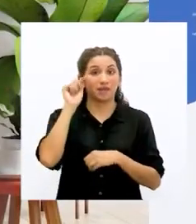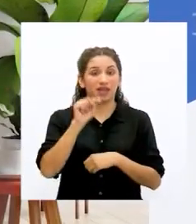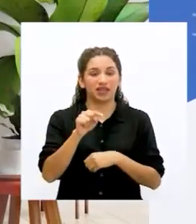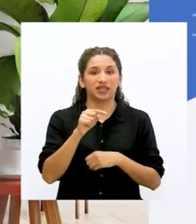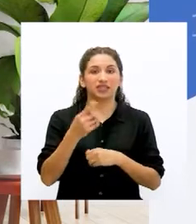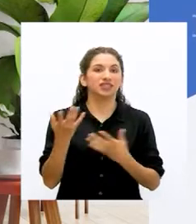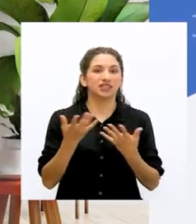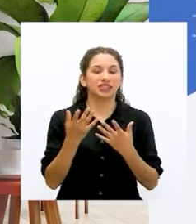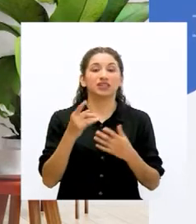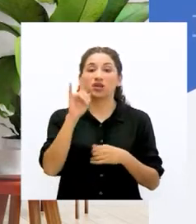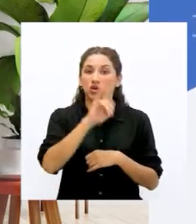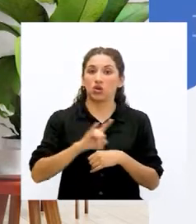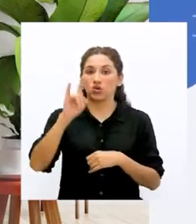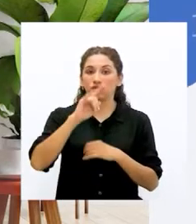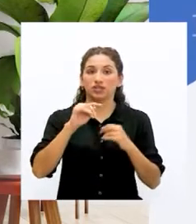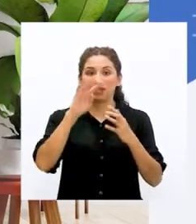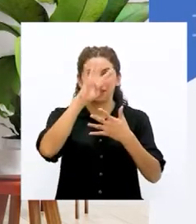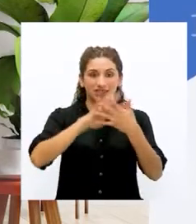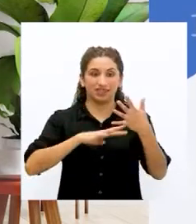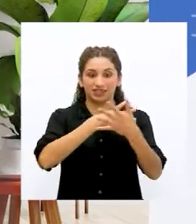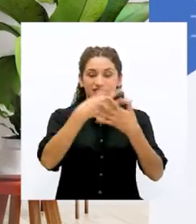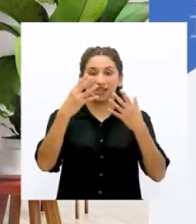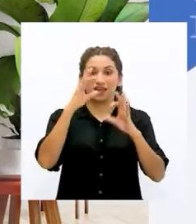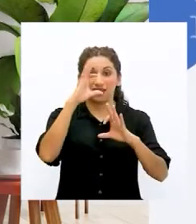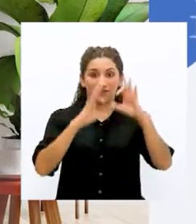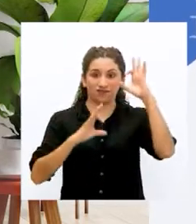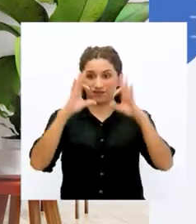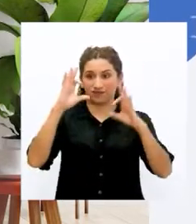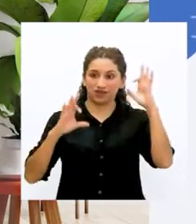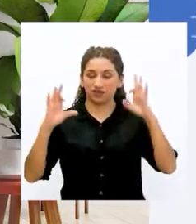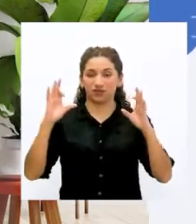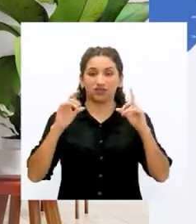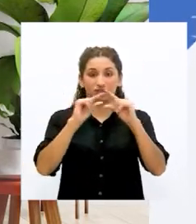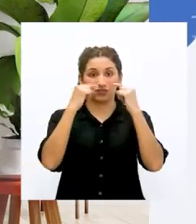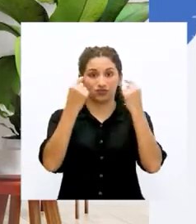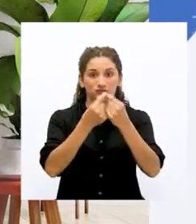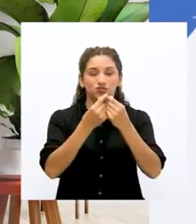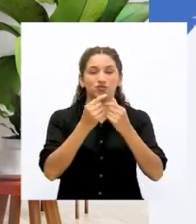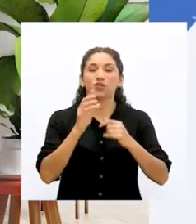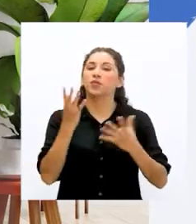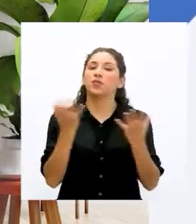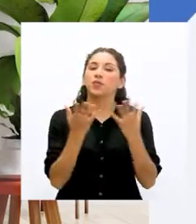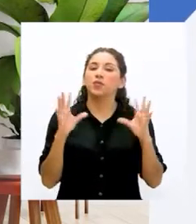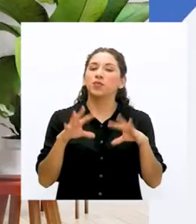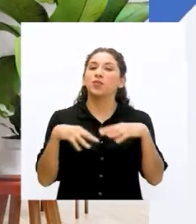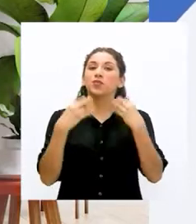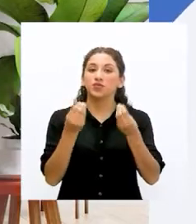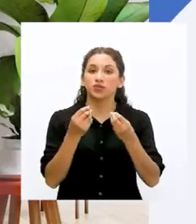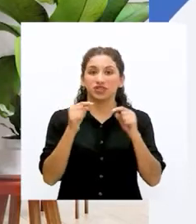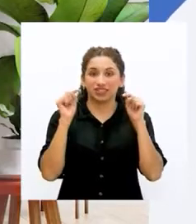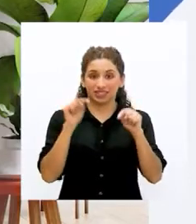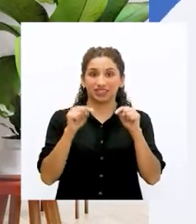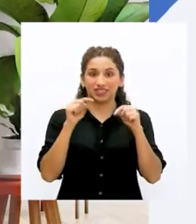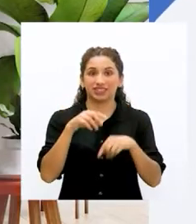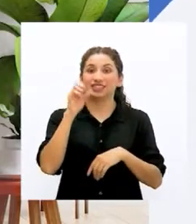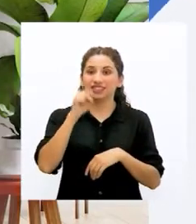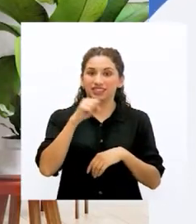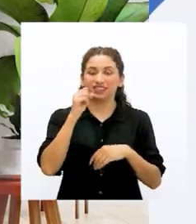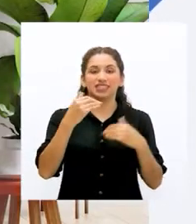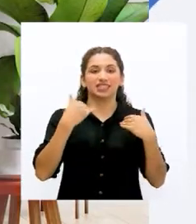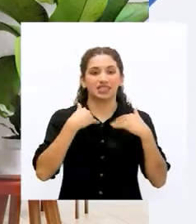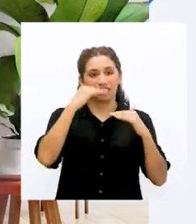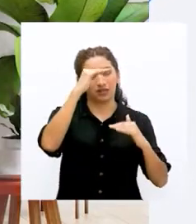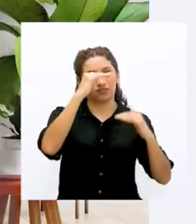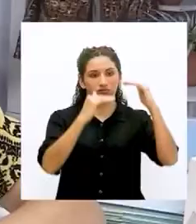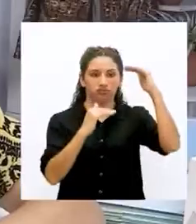usaremos la tabla de frecuencias para datos agrupados, porque en este caso sí conviene agruparlos en intervalos